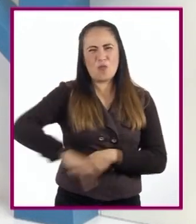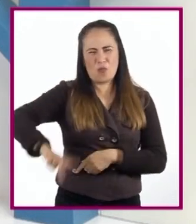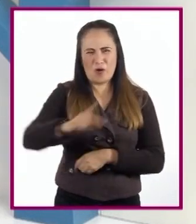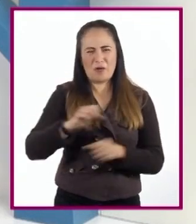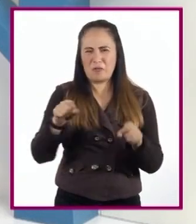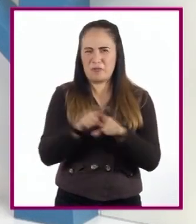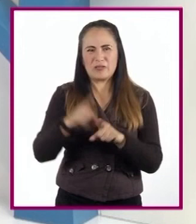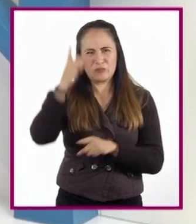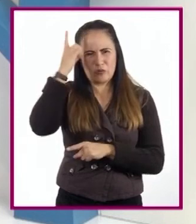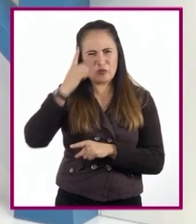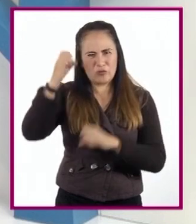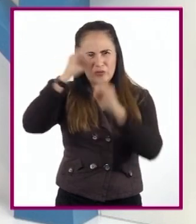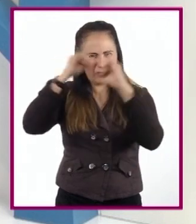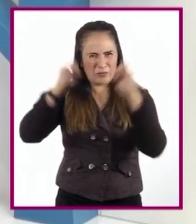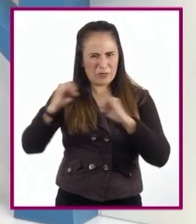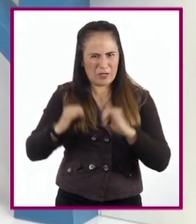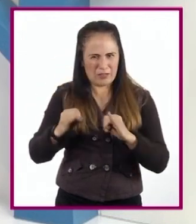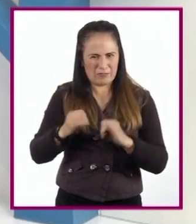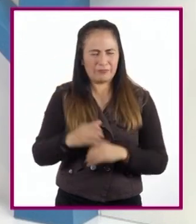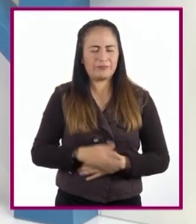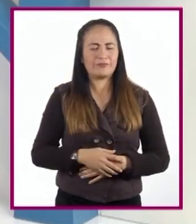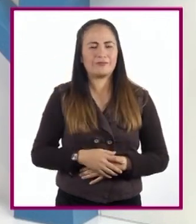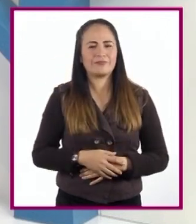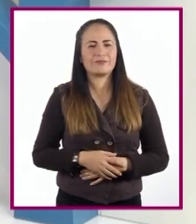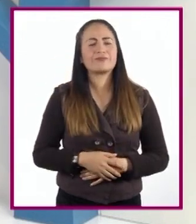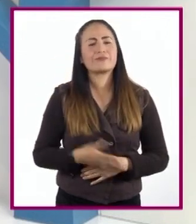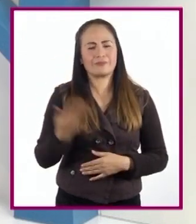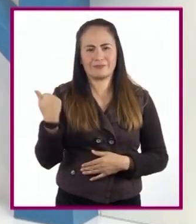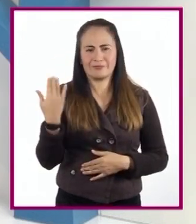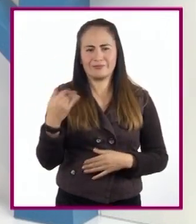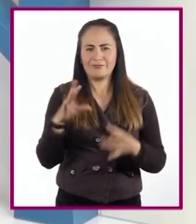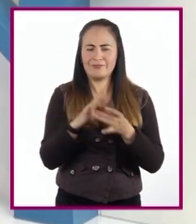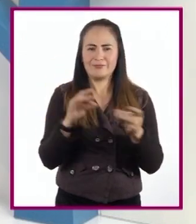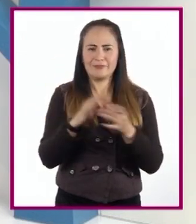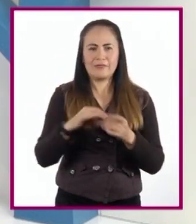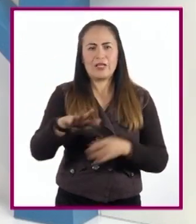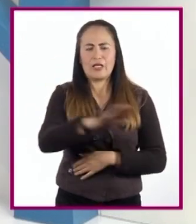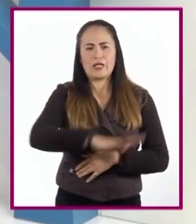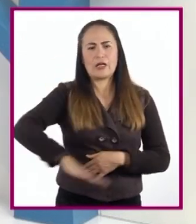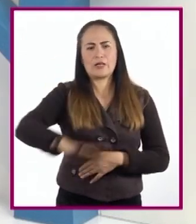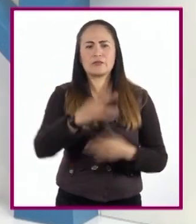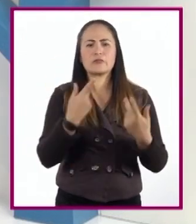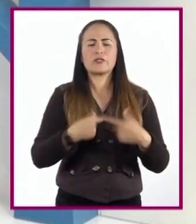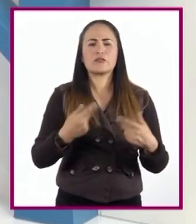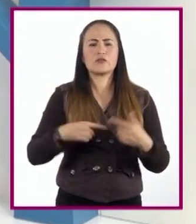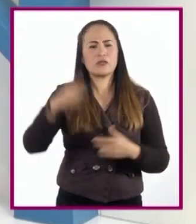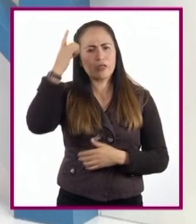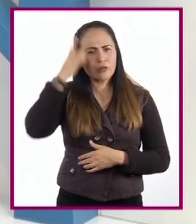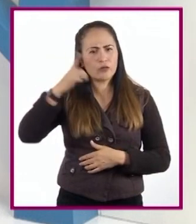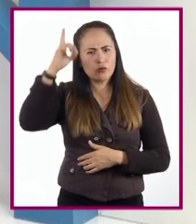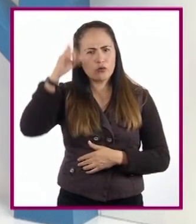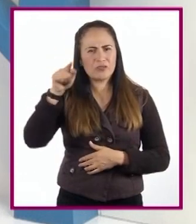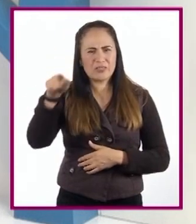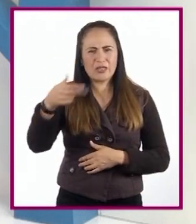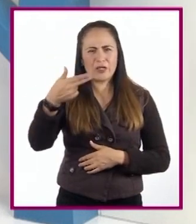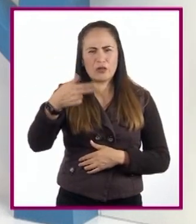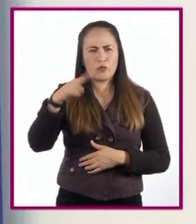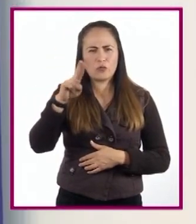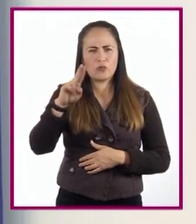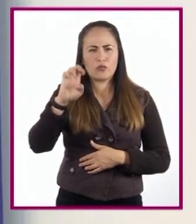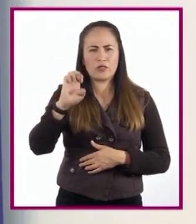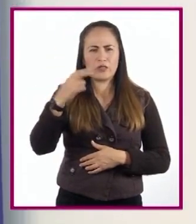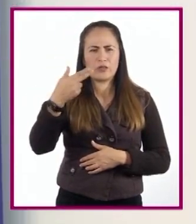actualidad. Como hicimos mención, en un principio para los cuicuilcas era el dios Huehueteotl. Por